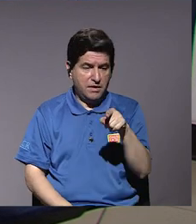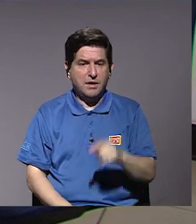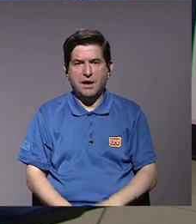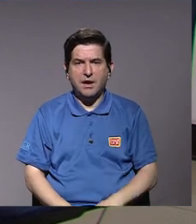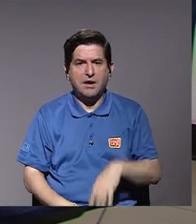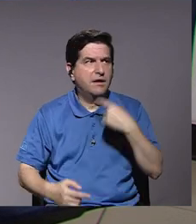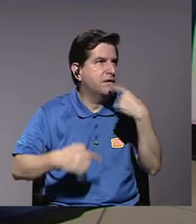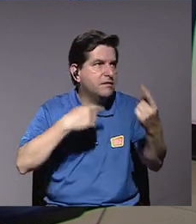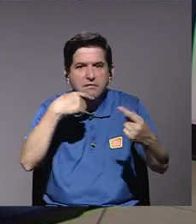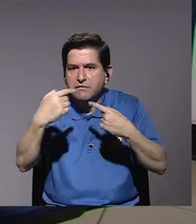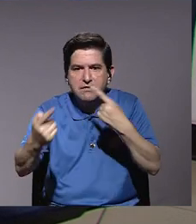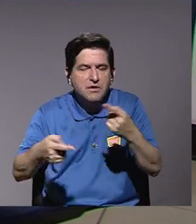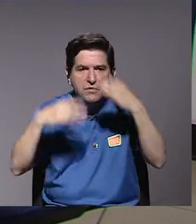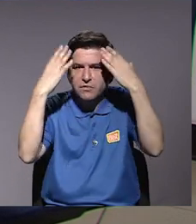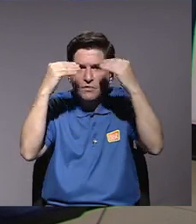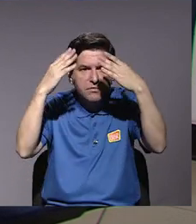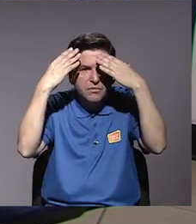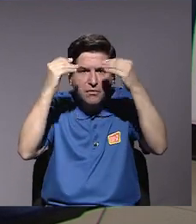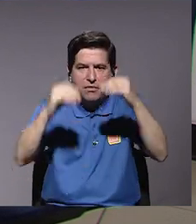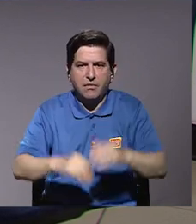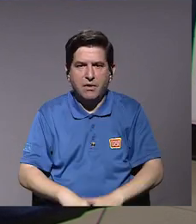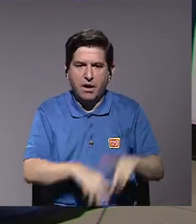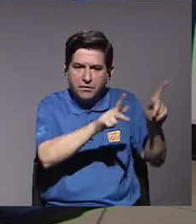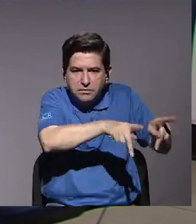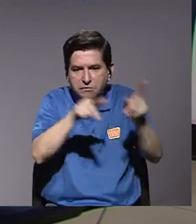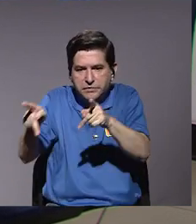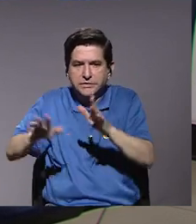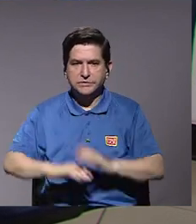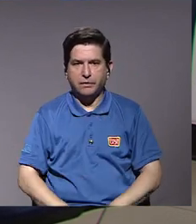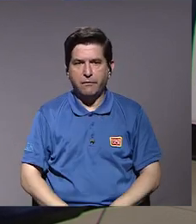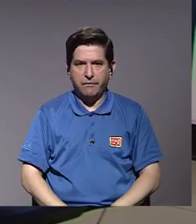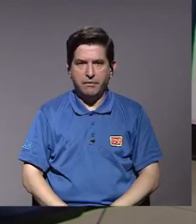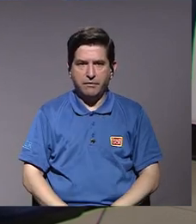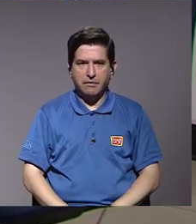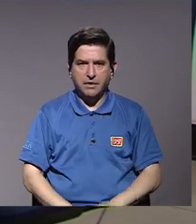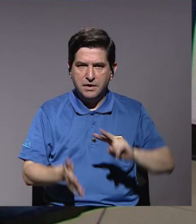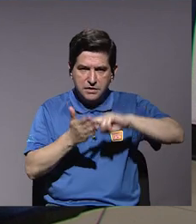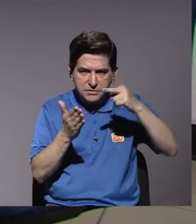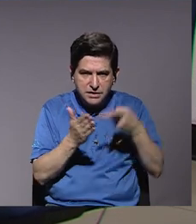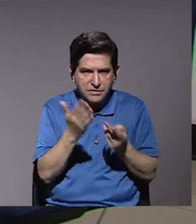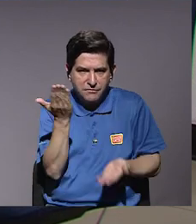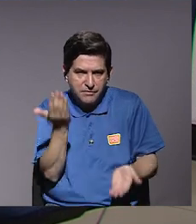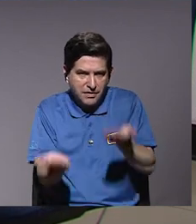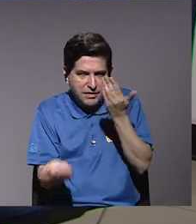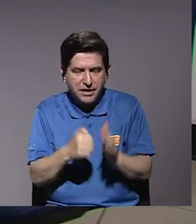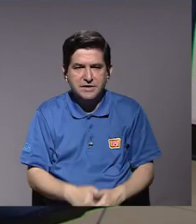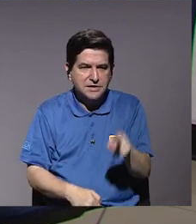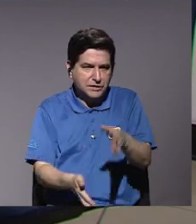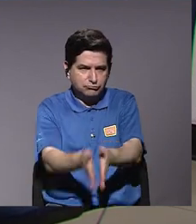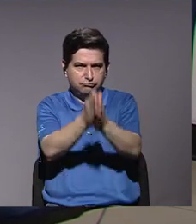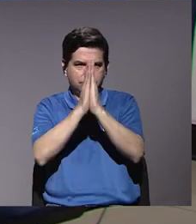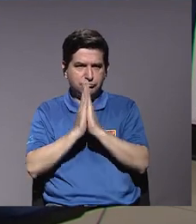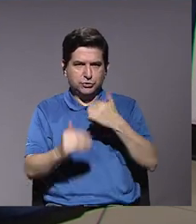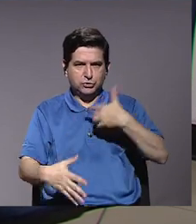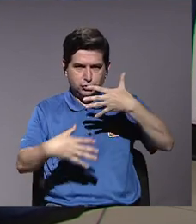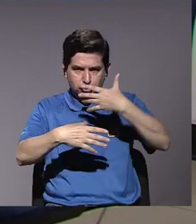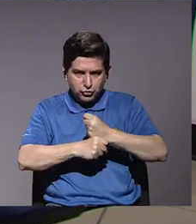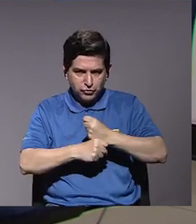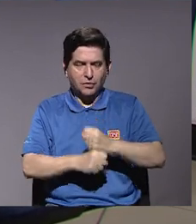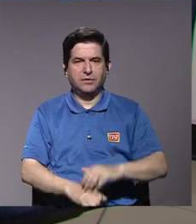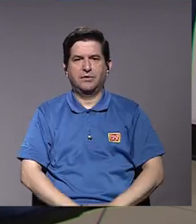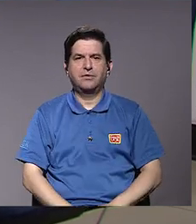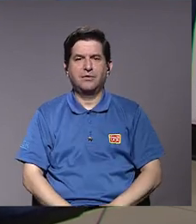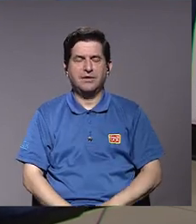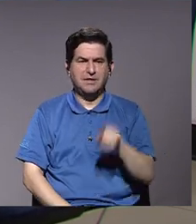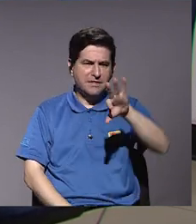pueden estar publicando la información de los pacientes internamente, entonces a través tal vez de esa solicitud